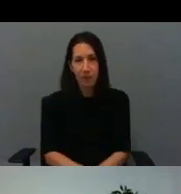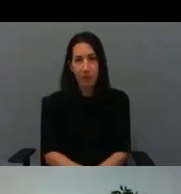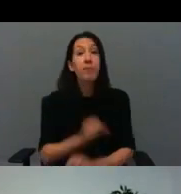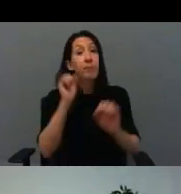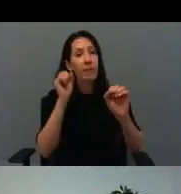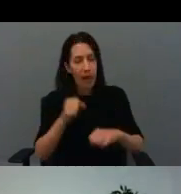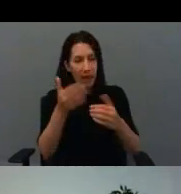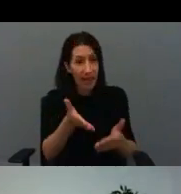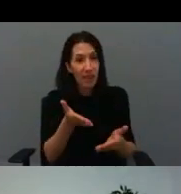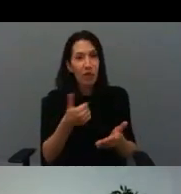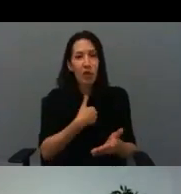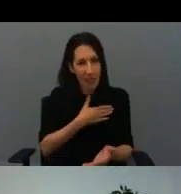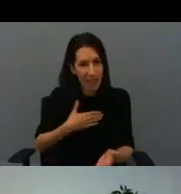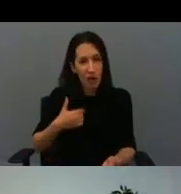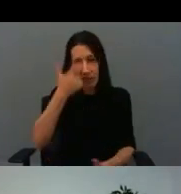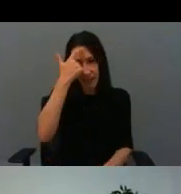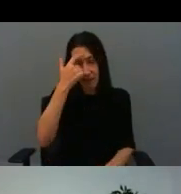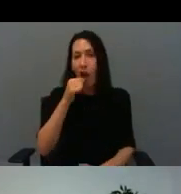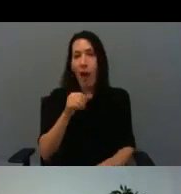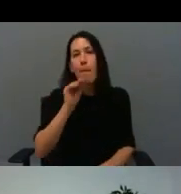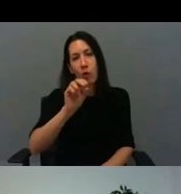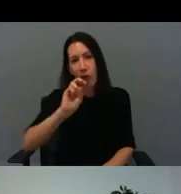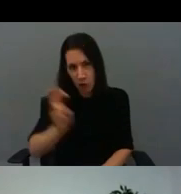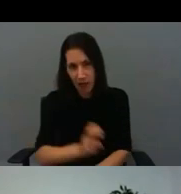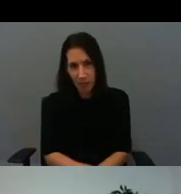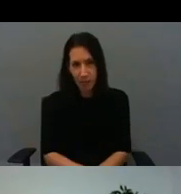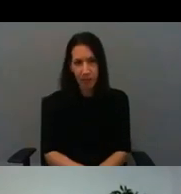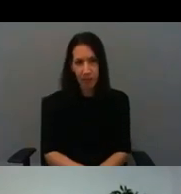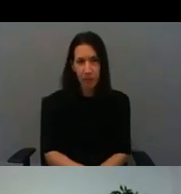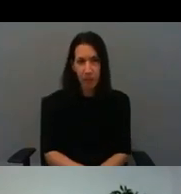Vale, eso es lo que estamos pidiendo. Ahora te voy a hacer otra pregunta.